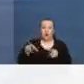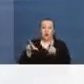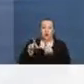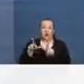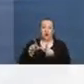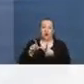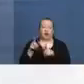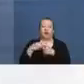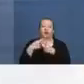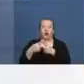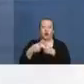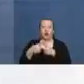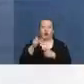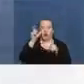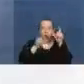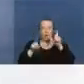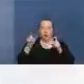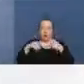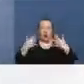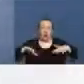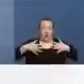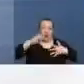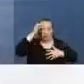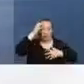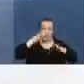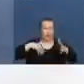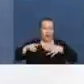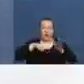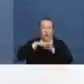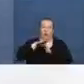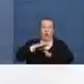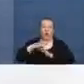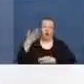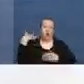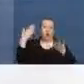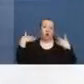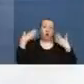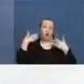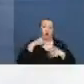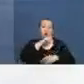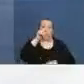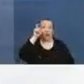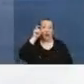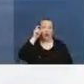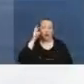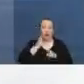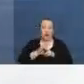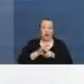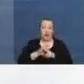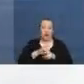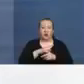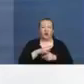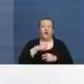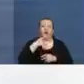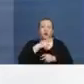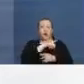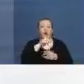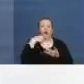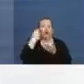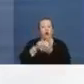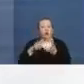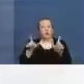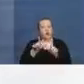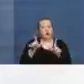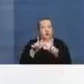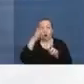entonces la gente desesperada iba a los bancos en trigo banco voy aquí y guillermo lasso a que les compren su centralita de expositor